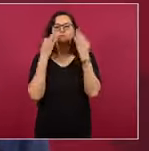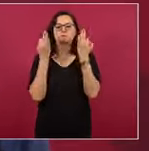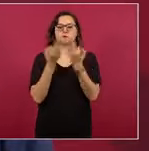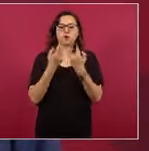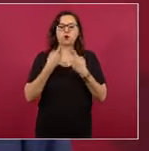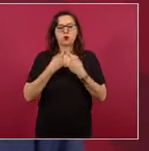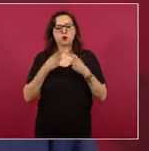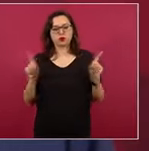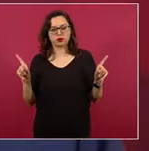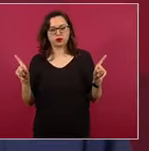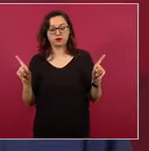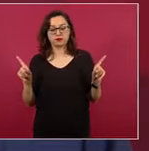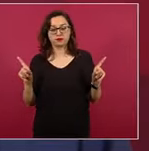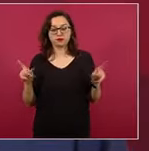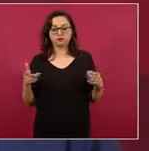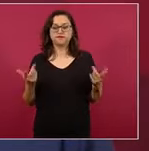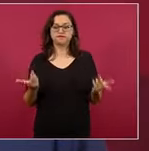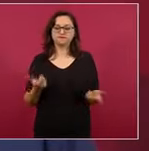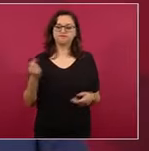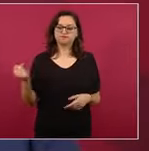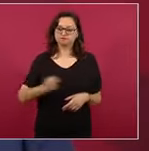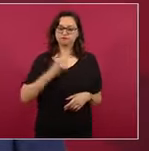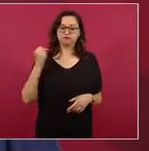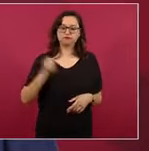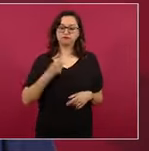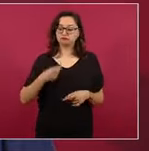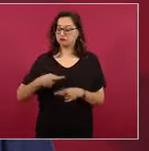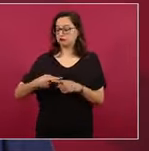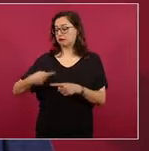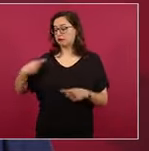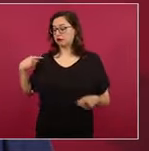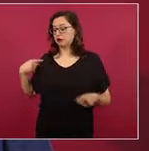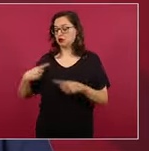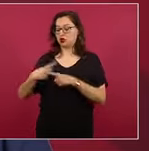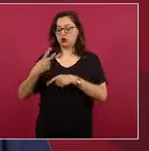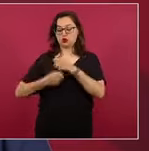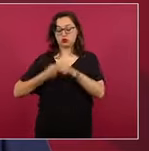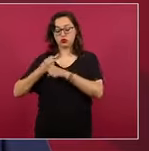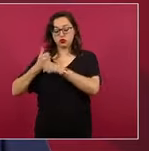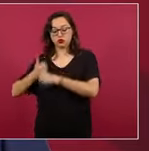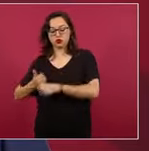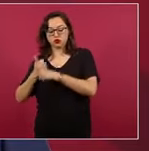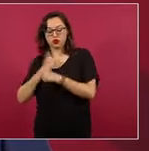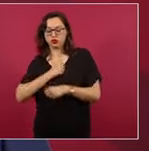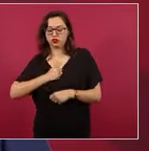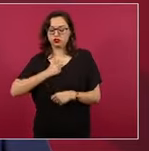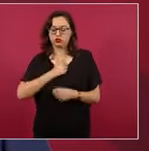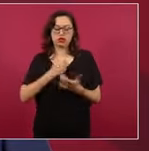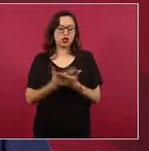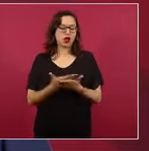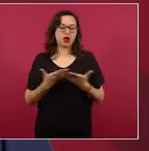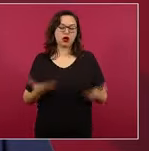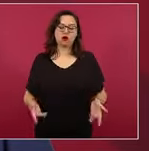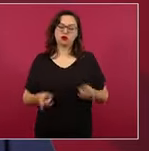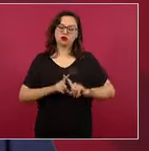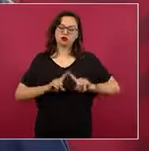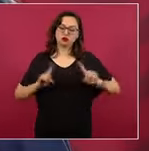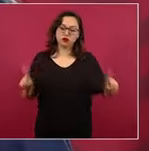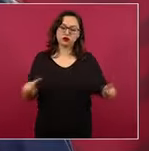afortunadamente, ya no es el dolor, el sufrimiento de los momentos más difíciles de la